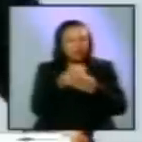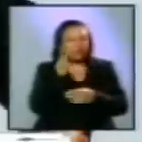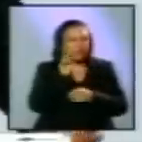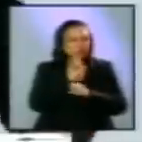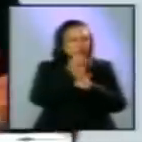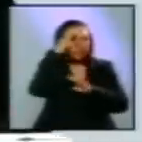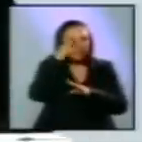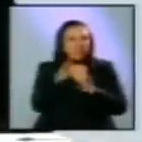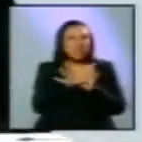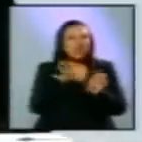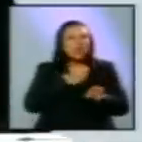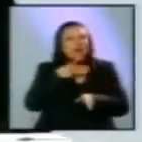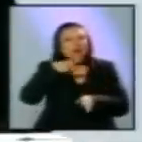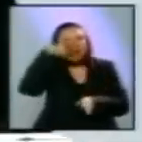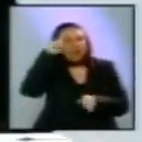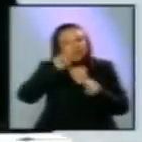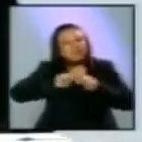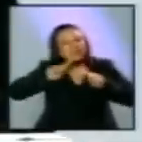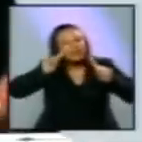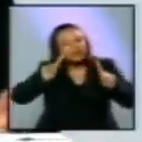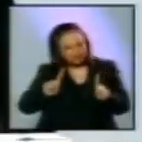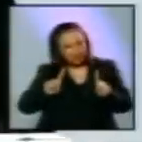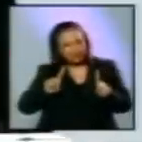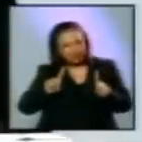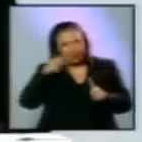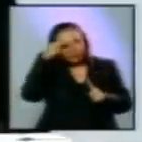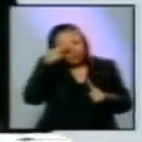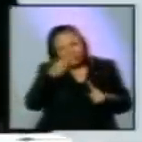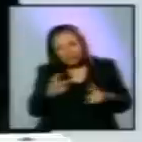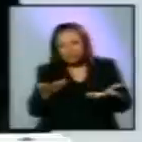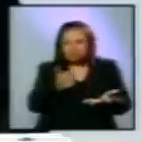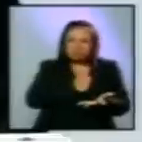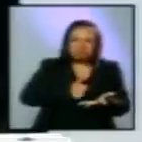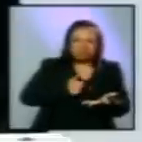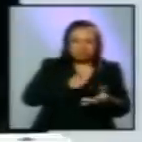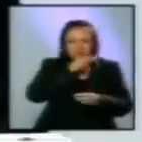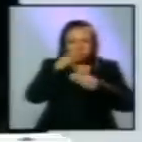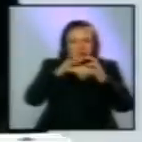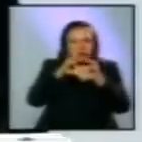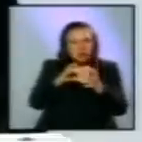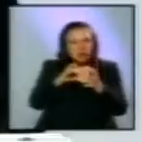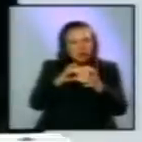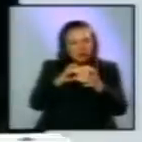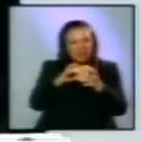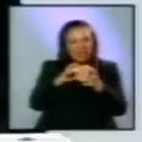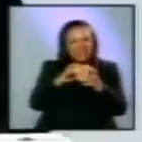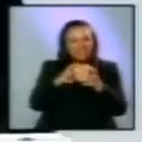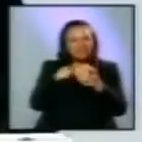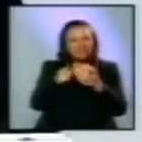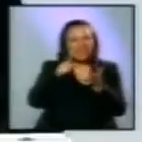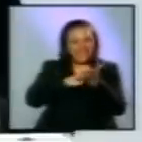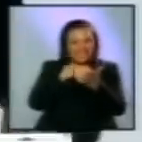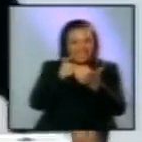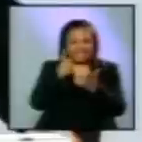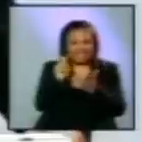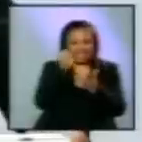analfabetismo. México, lamentablemente, en el mundo global, es de los países que mayor atraso tiene en